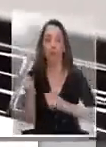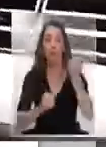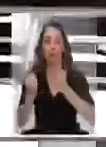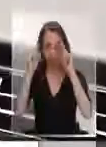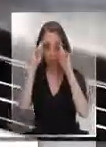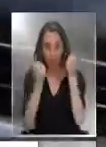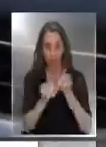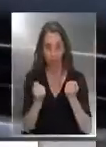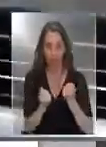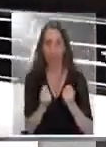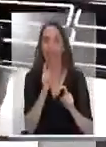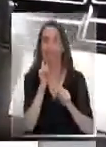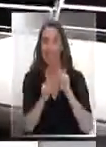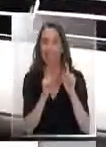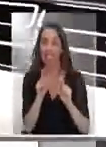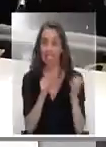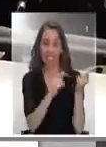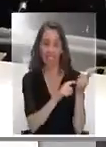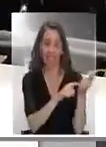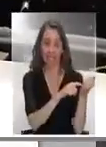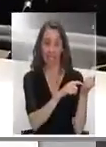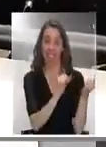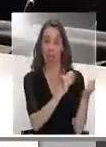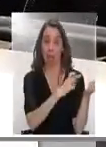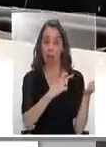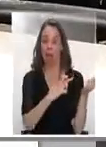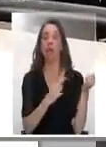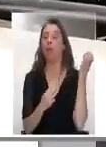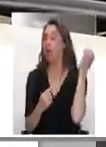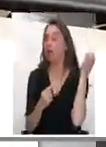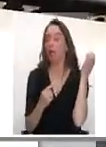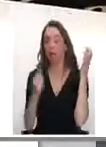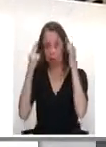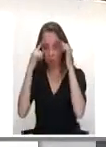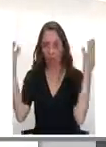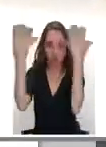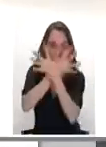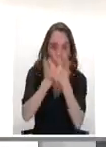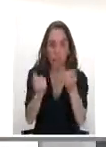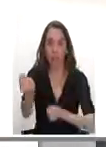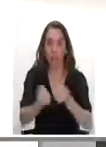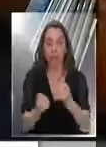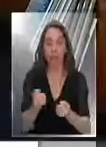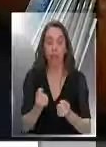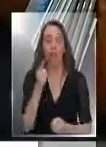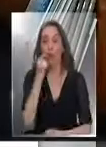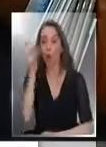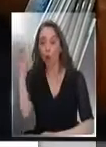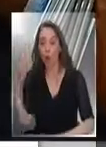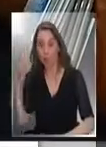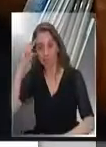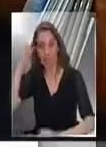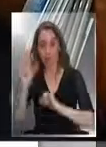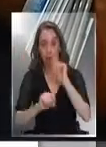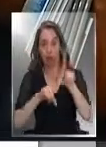que critican que estas pueden distraer al conductor, él las defiende como nadie.